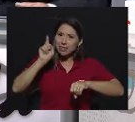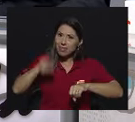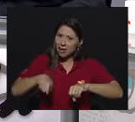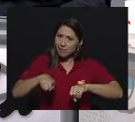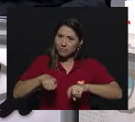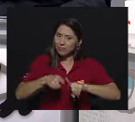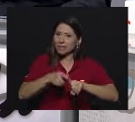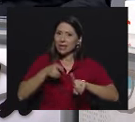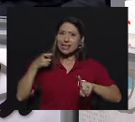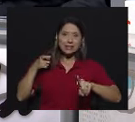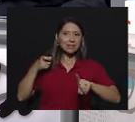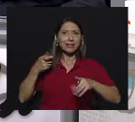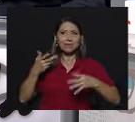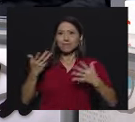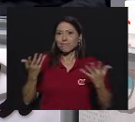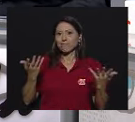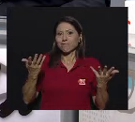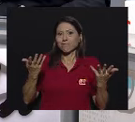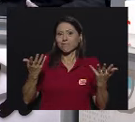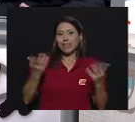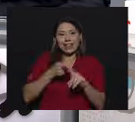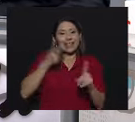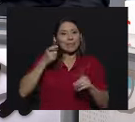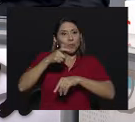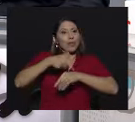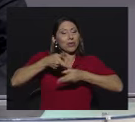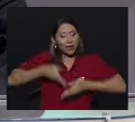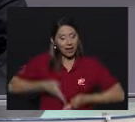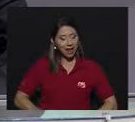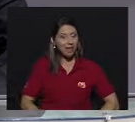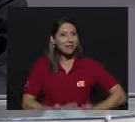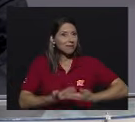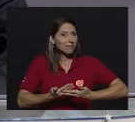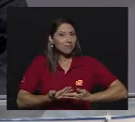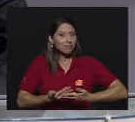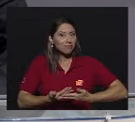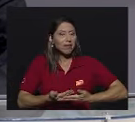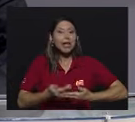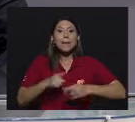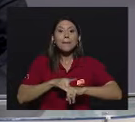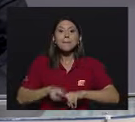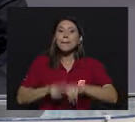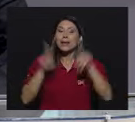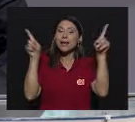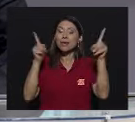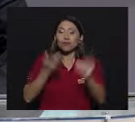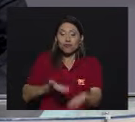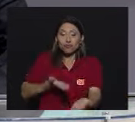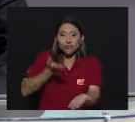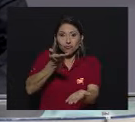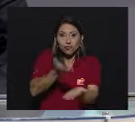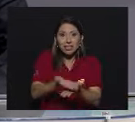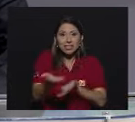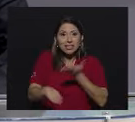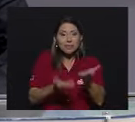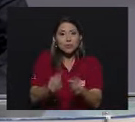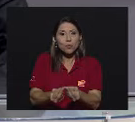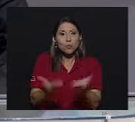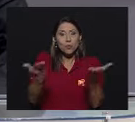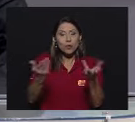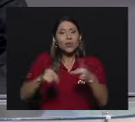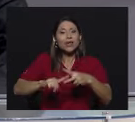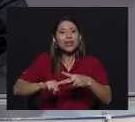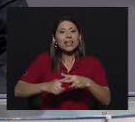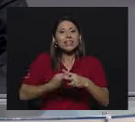debería cubrir desde los niños, prácticamente desde que nacen. Sin embargo, la oferta pública inicia para aquellos que